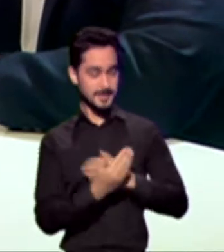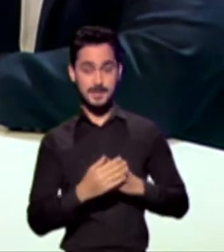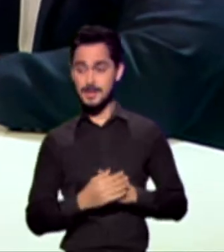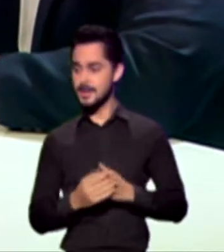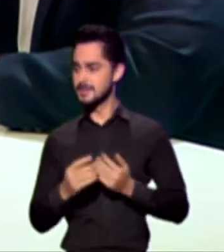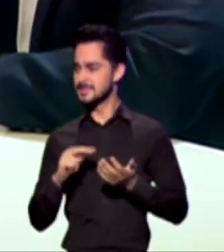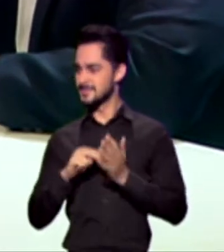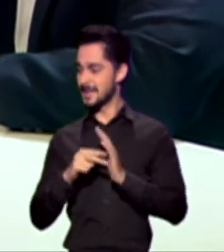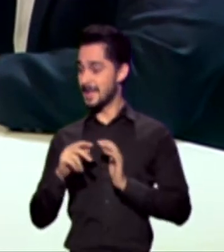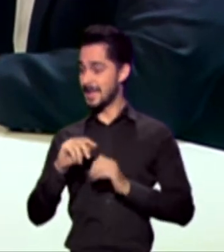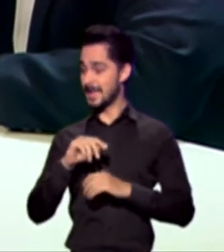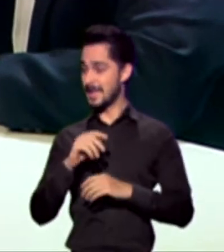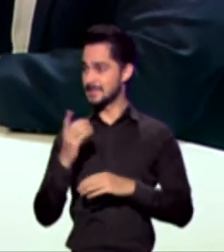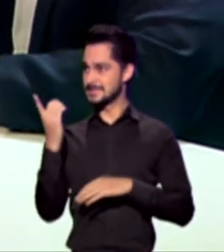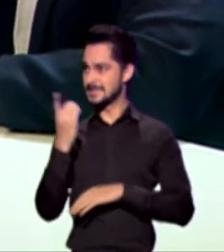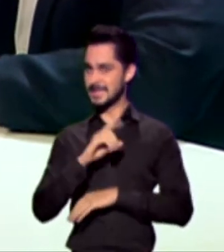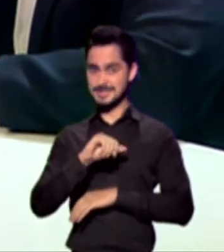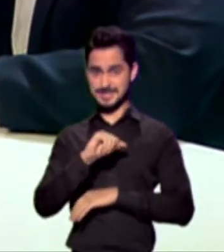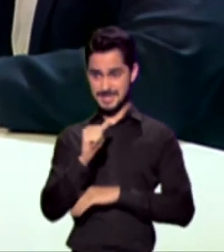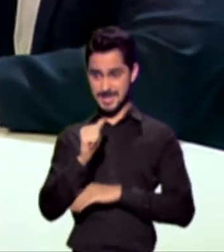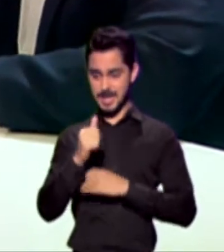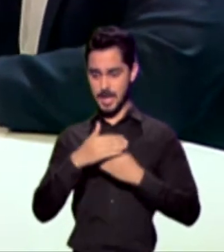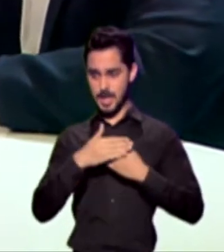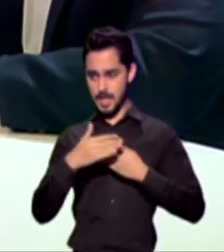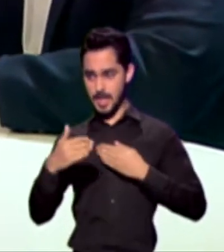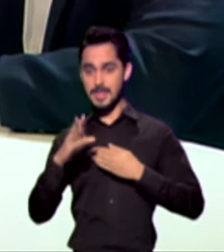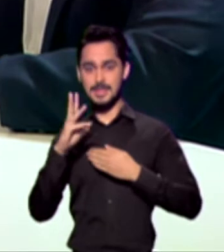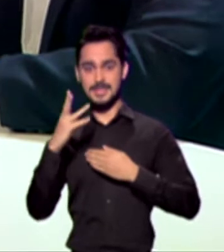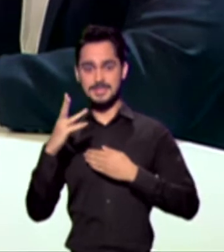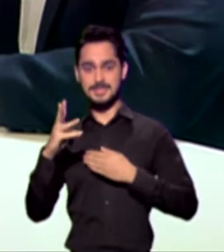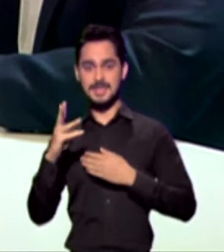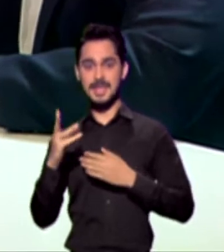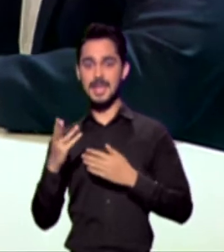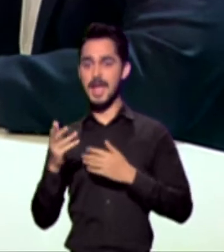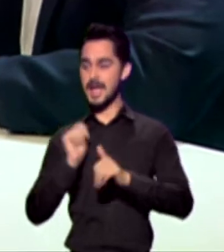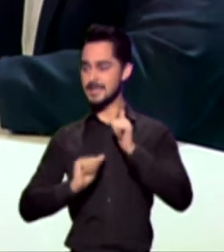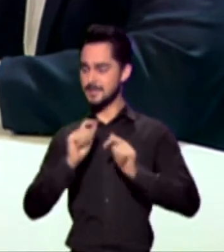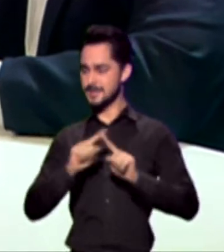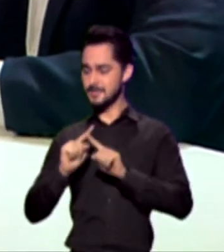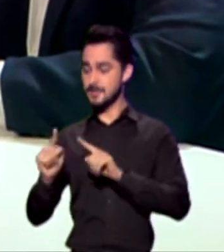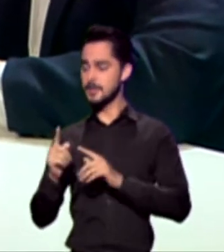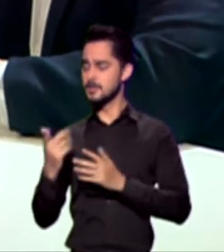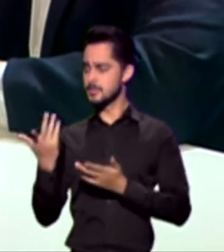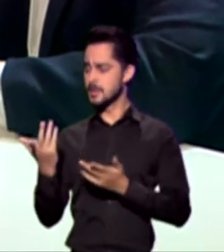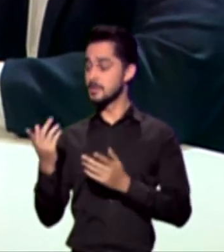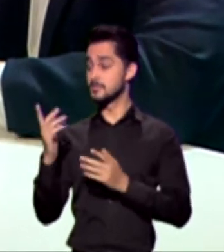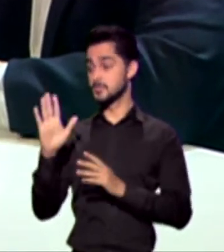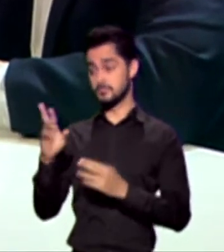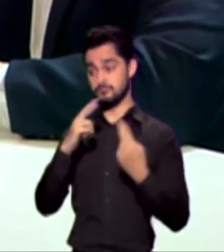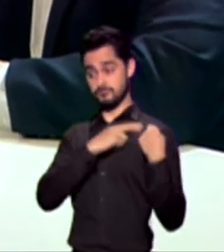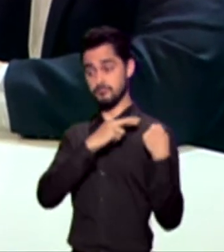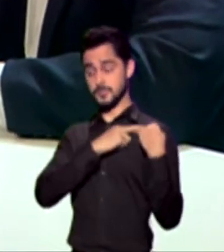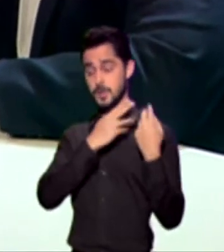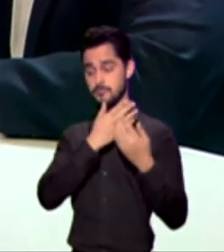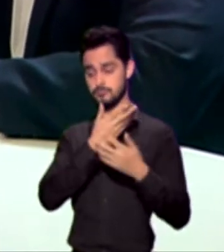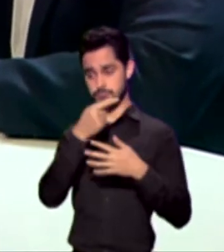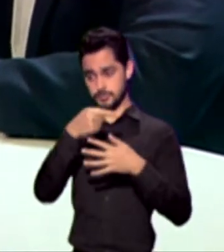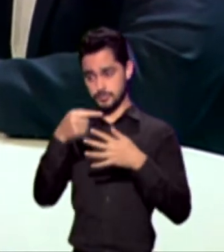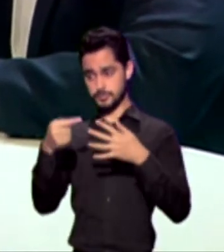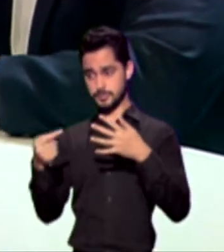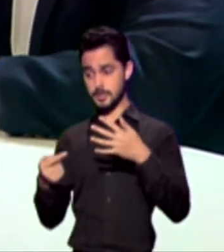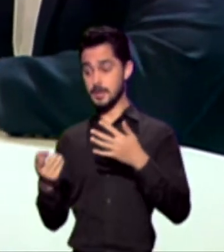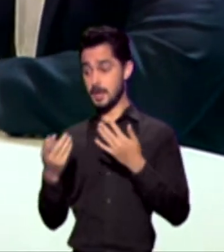día 10 en adelante hasta el 16 se celebran las justas, y hay un sinnúmero de aspectos que usted tiene bajo su responsabilidad que están ya prestos